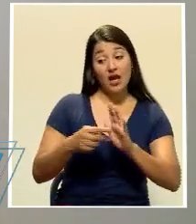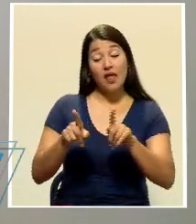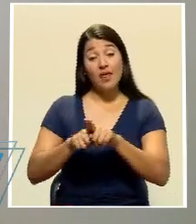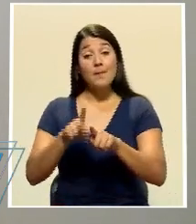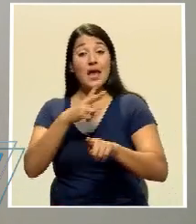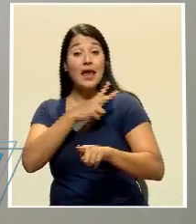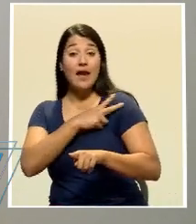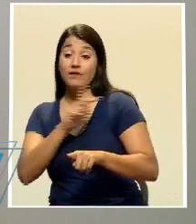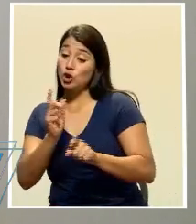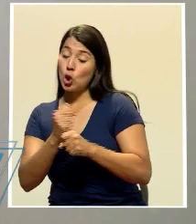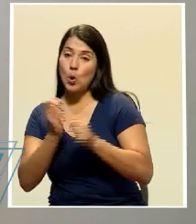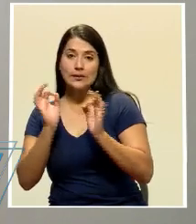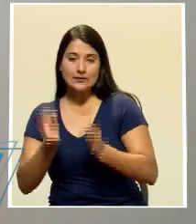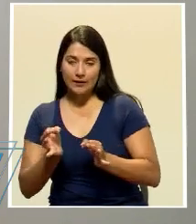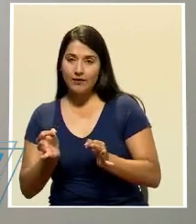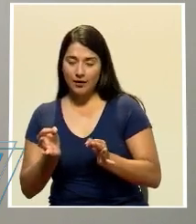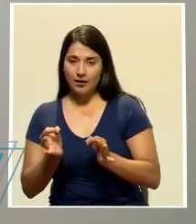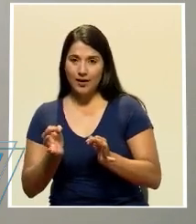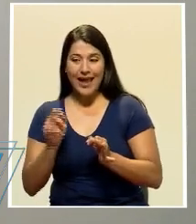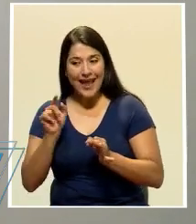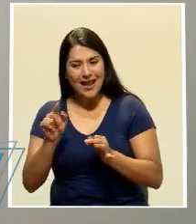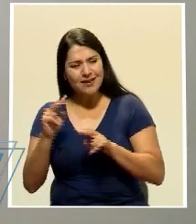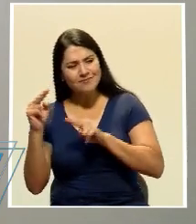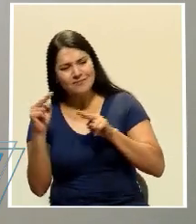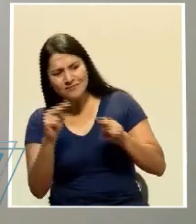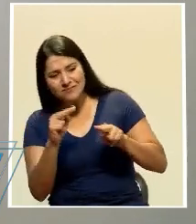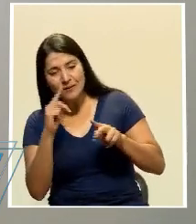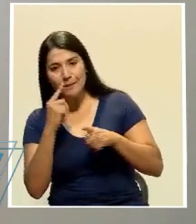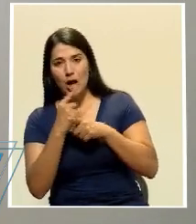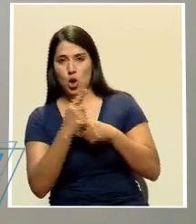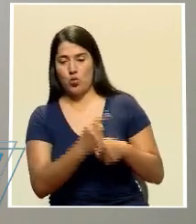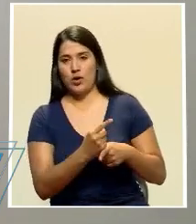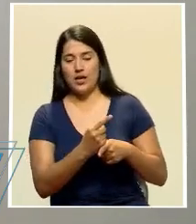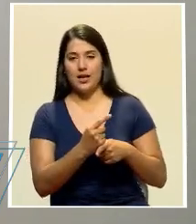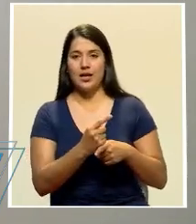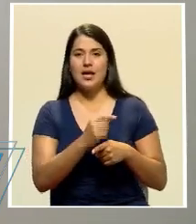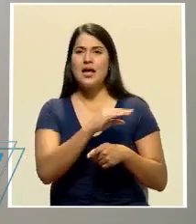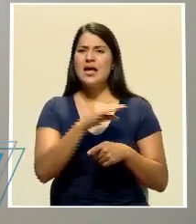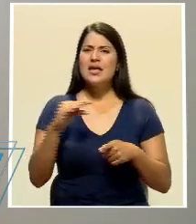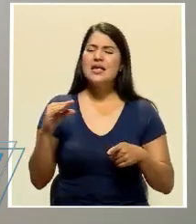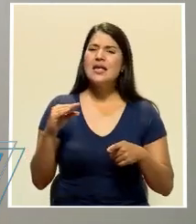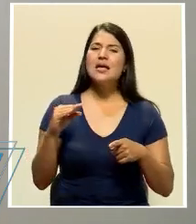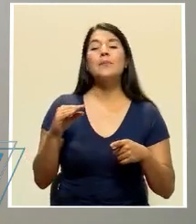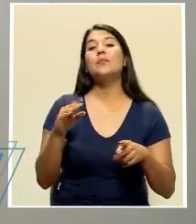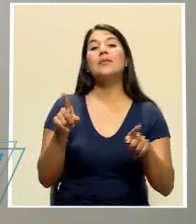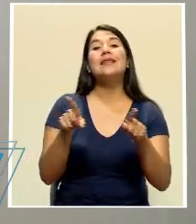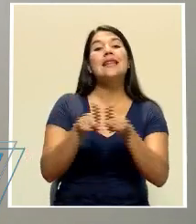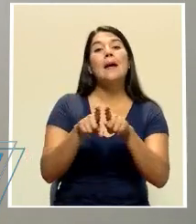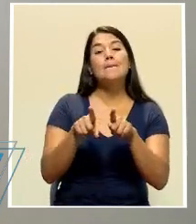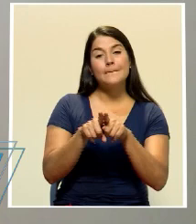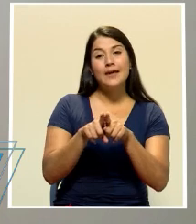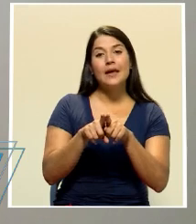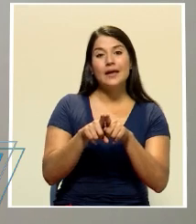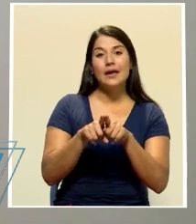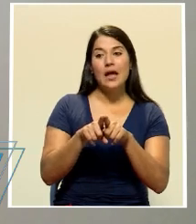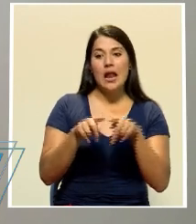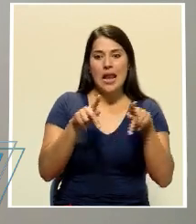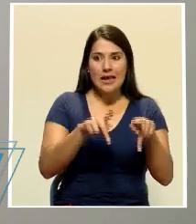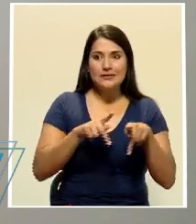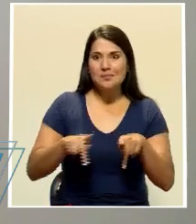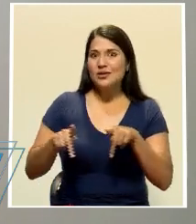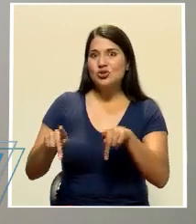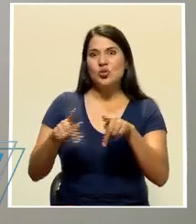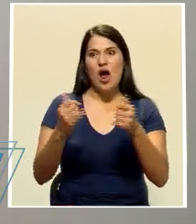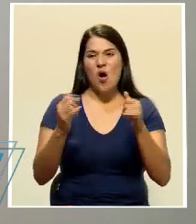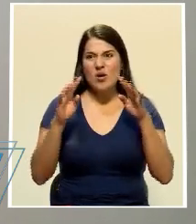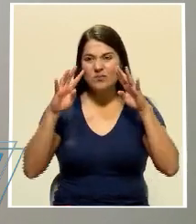cómo el escenario mediático se ha exacerbado de una manera que realmente a mí